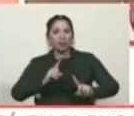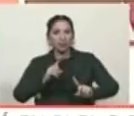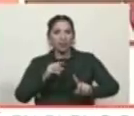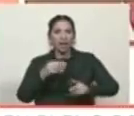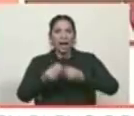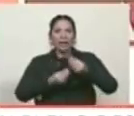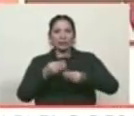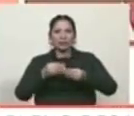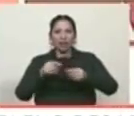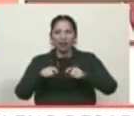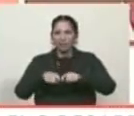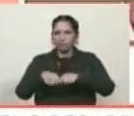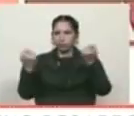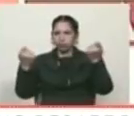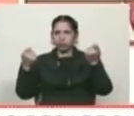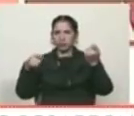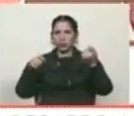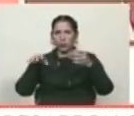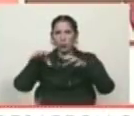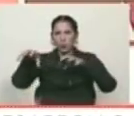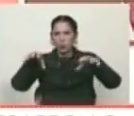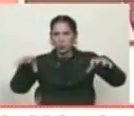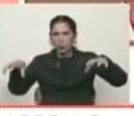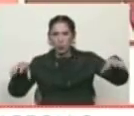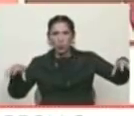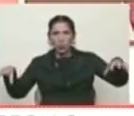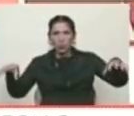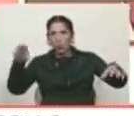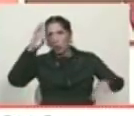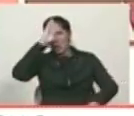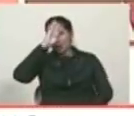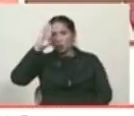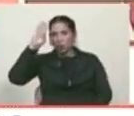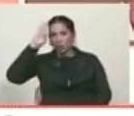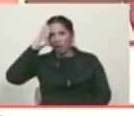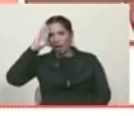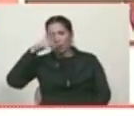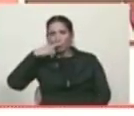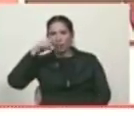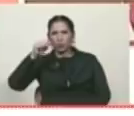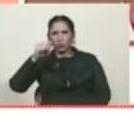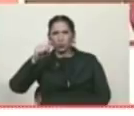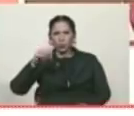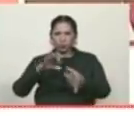división interna, que entre el capitán Diosdado Cabello y el presidente Nicolás Maduro